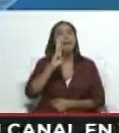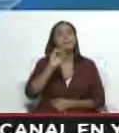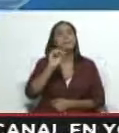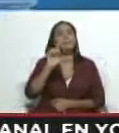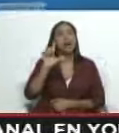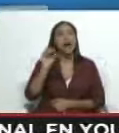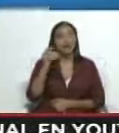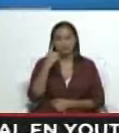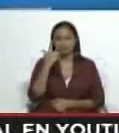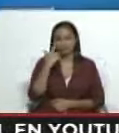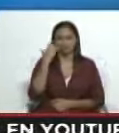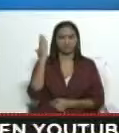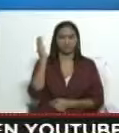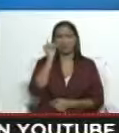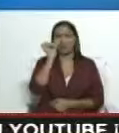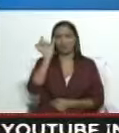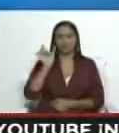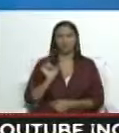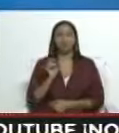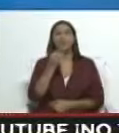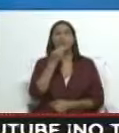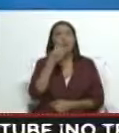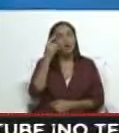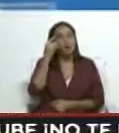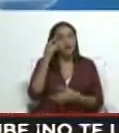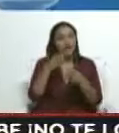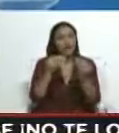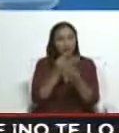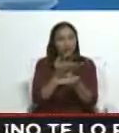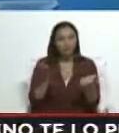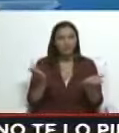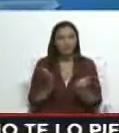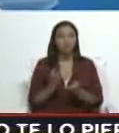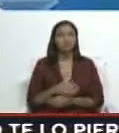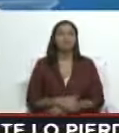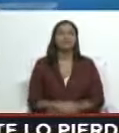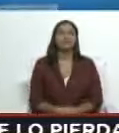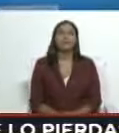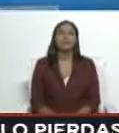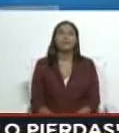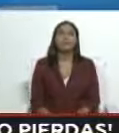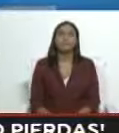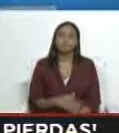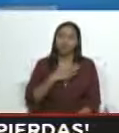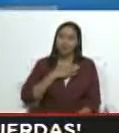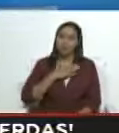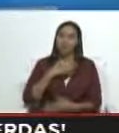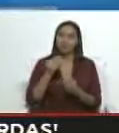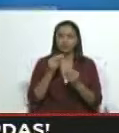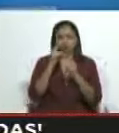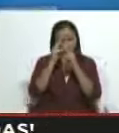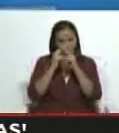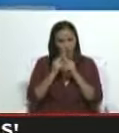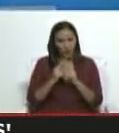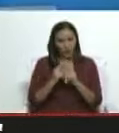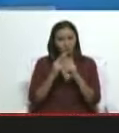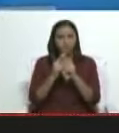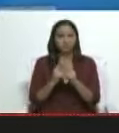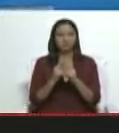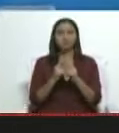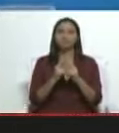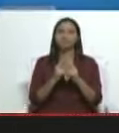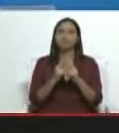Sí, muy buenos días a todos. Para mí es un gran honor, es